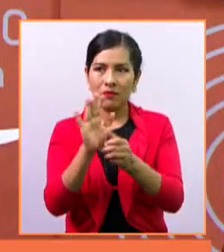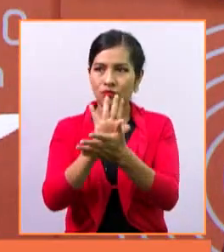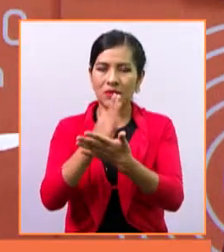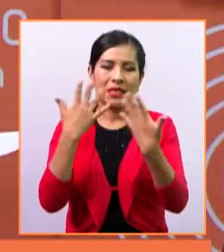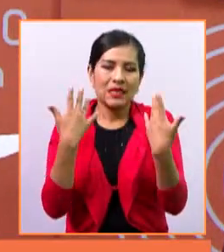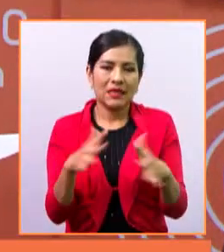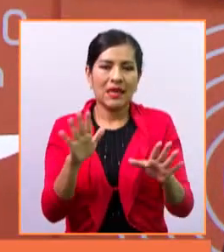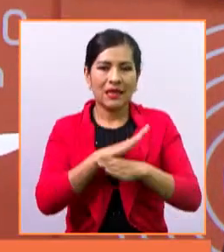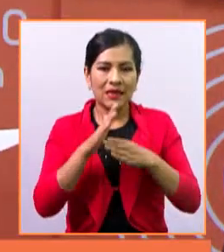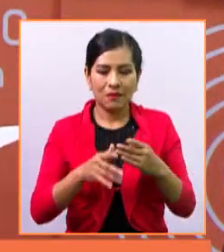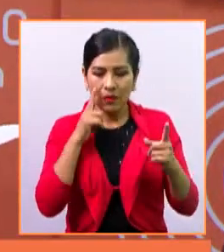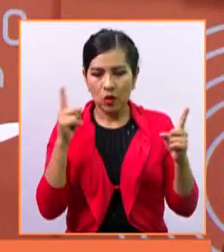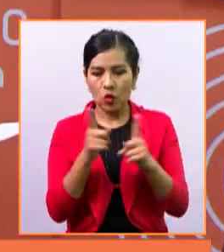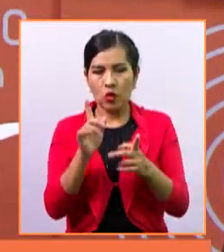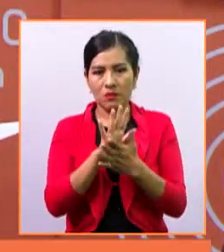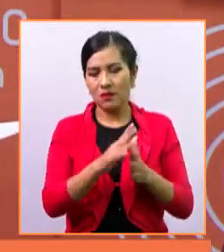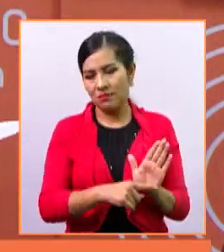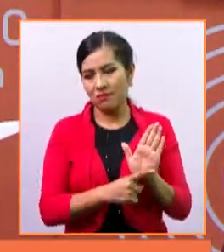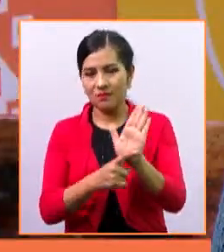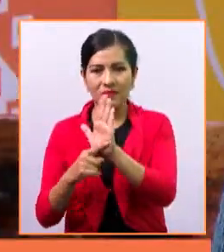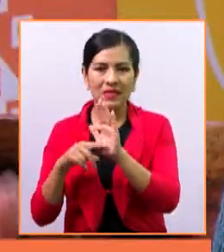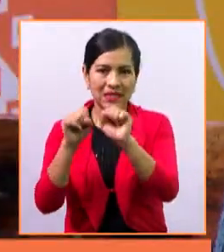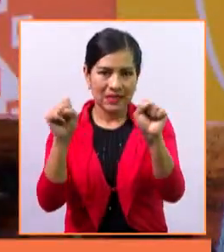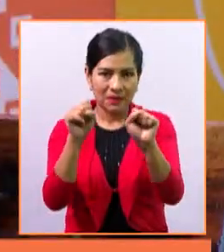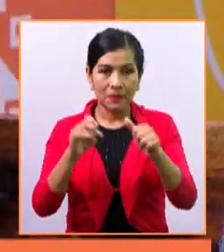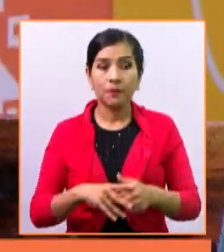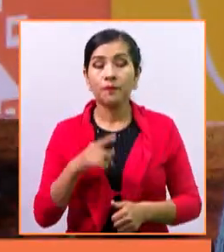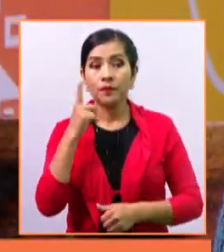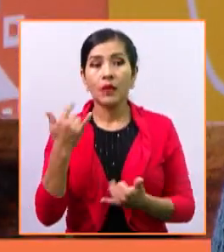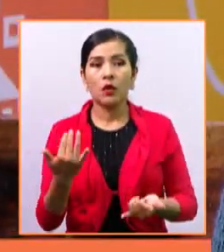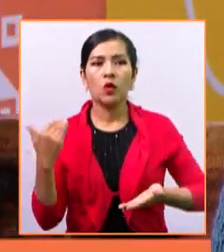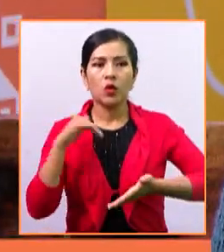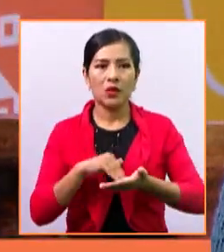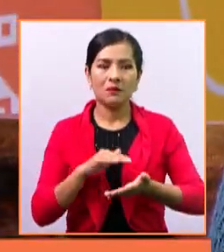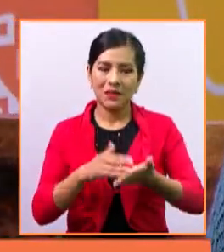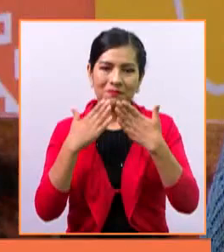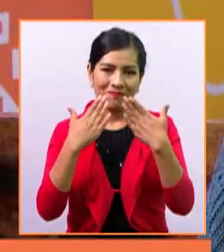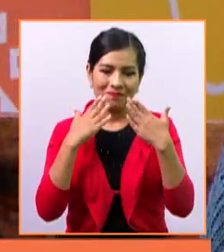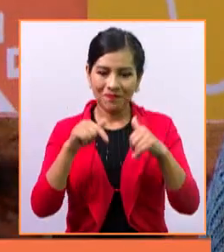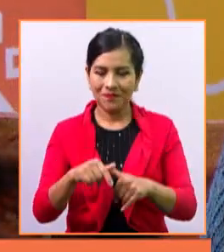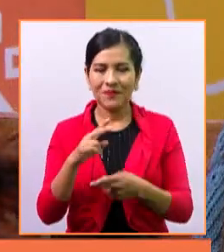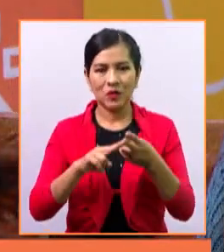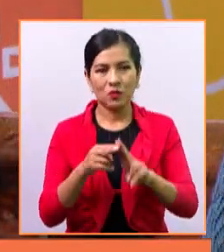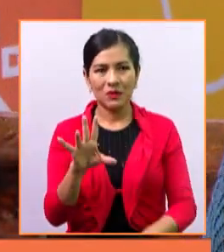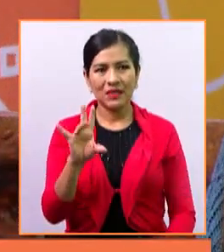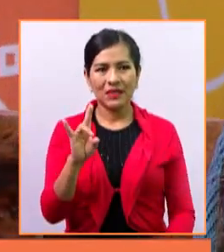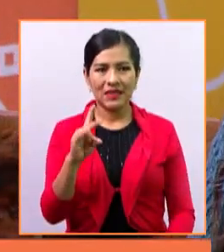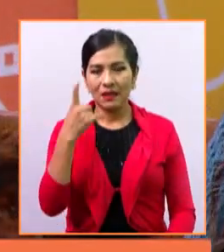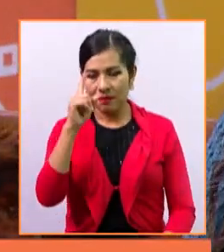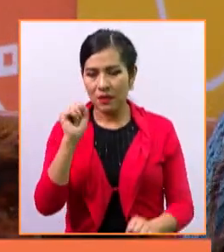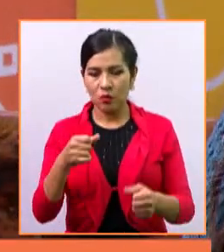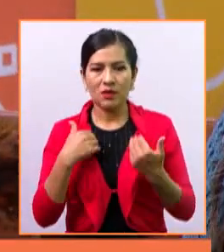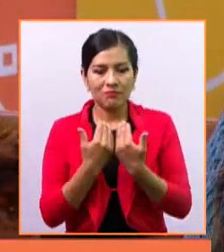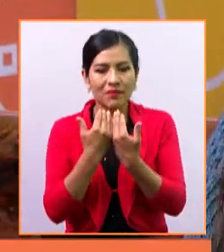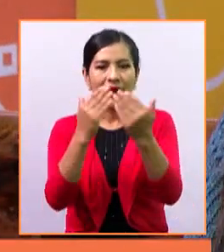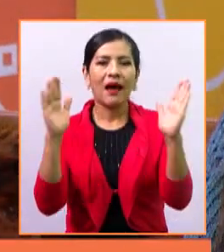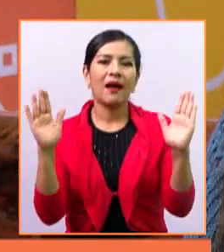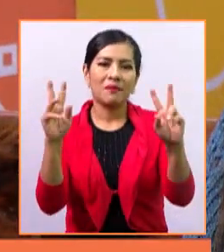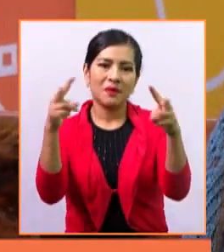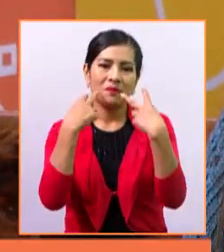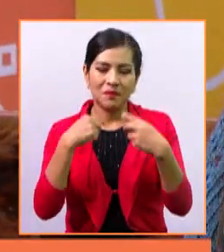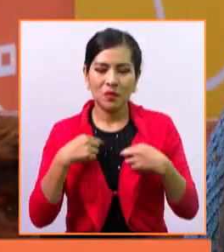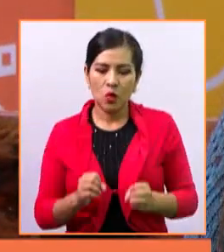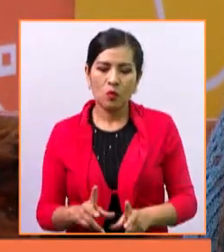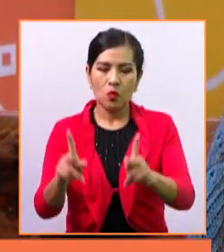en este cortometraje. Bueno, agradecer nuevamente, ¿no?, a Canal 7 por darnos esta oportunidad y